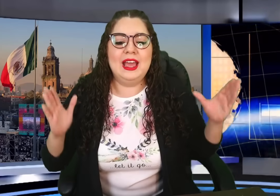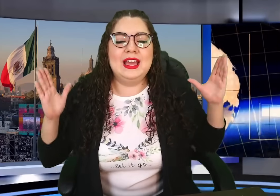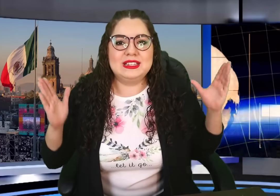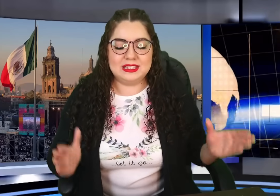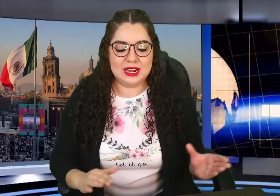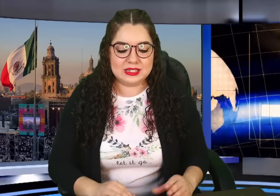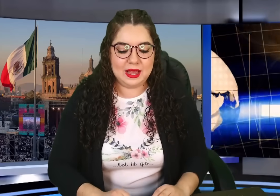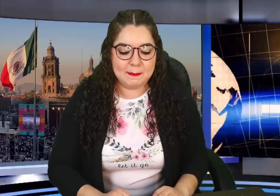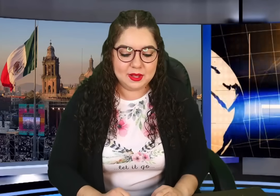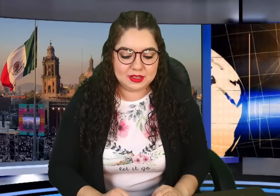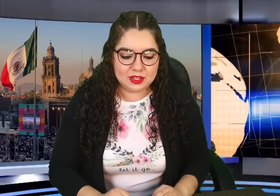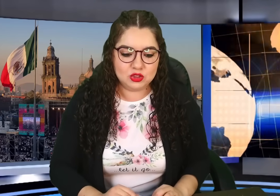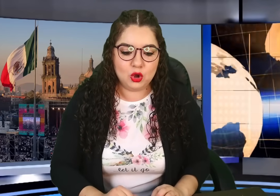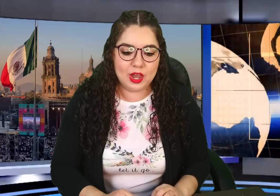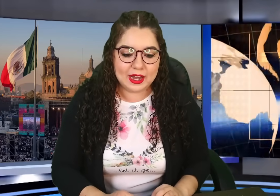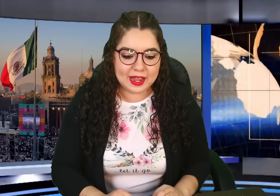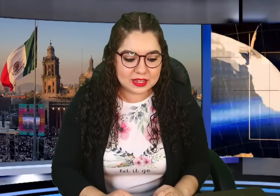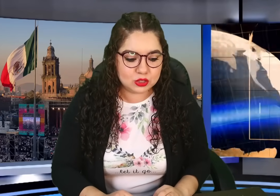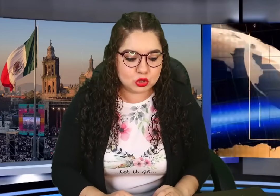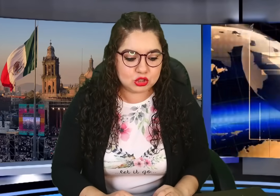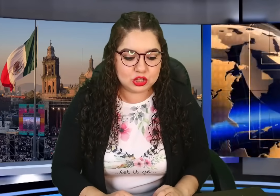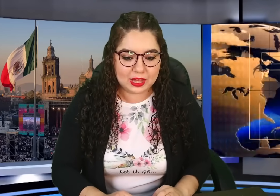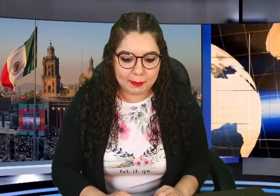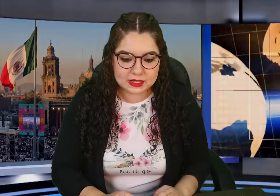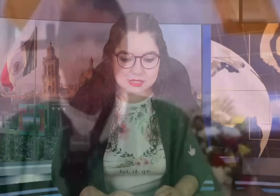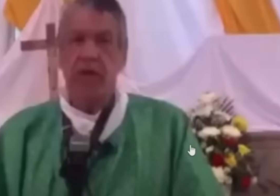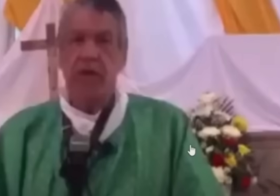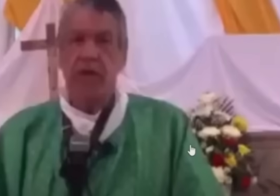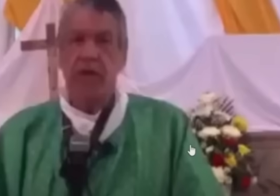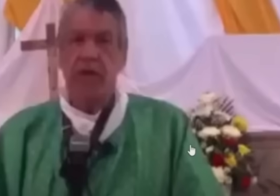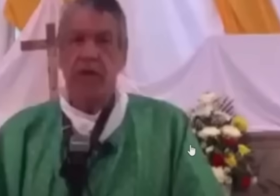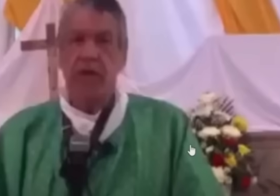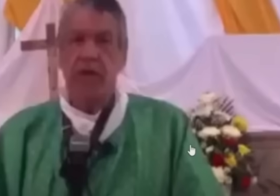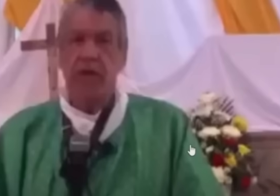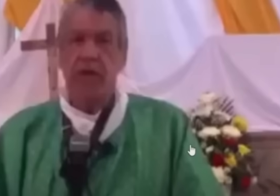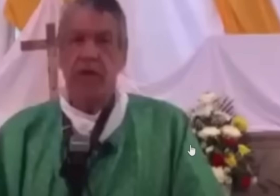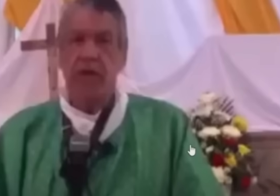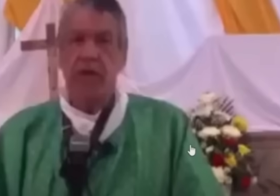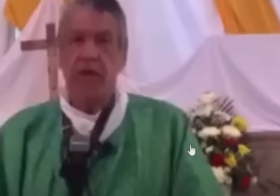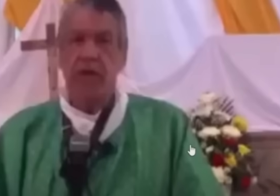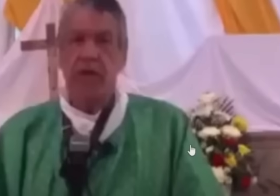qué estarse metiendo en estos temas.